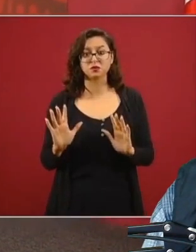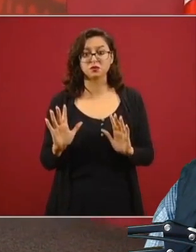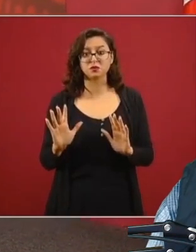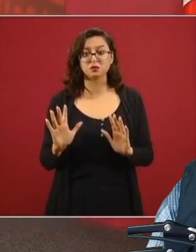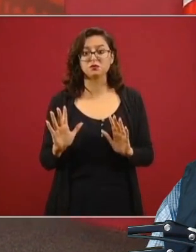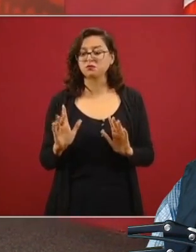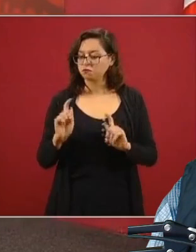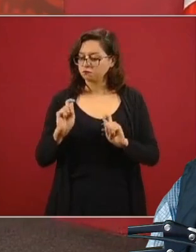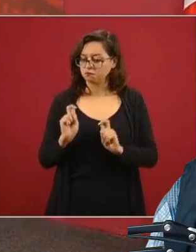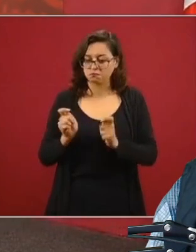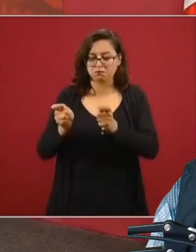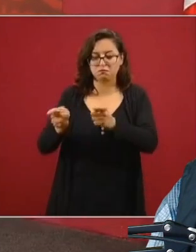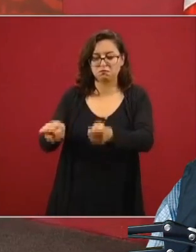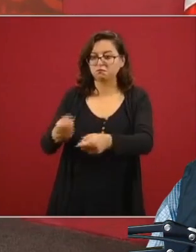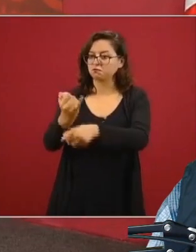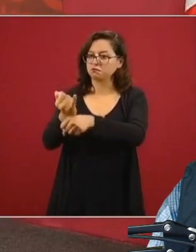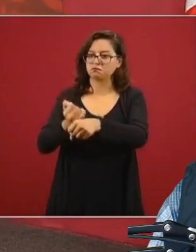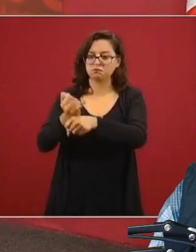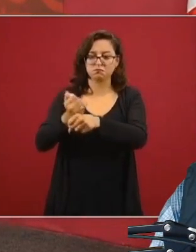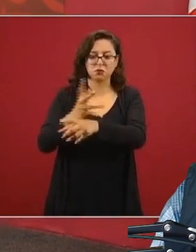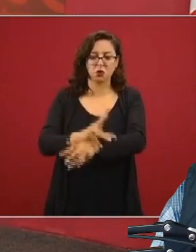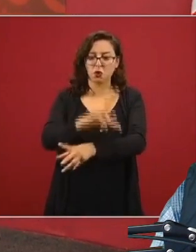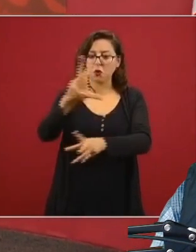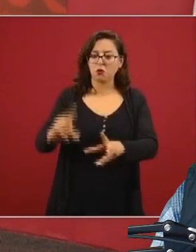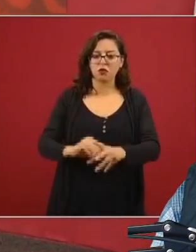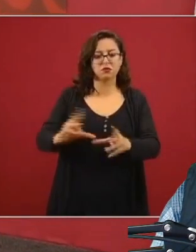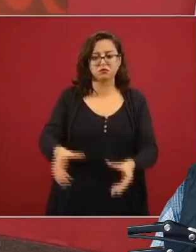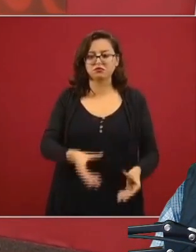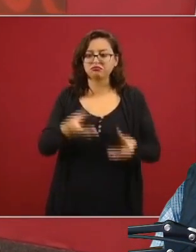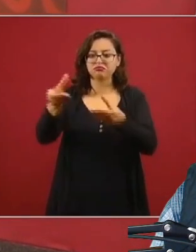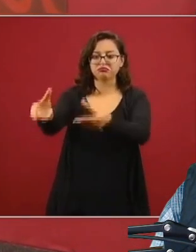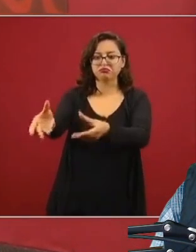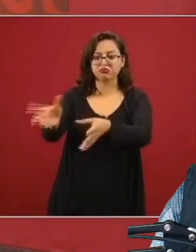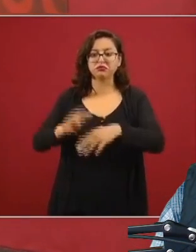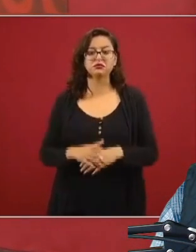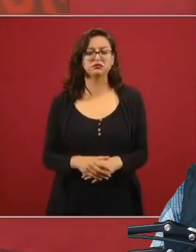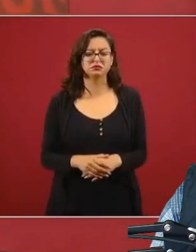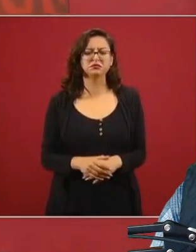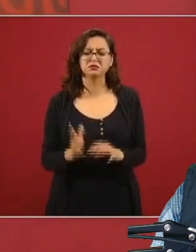lleve a cabo toda la investigación como lo está haciendo